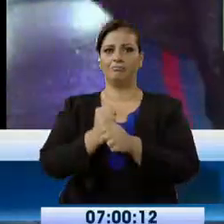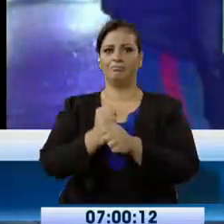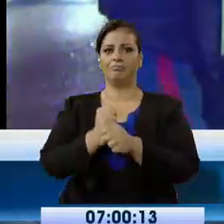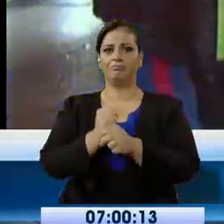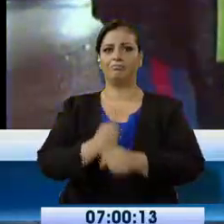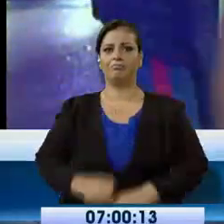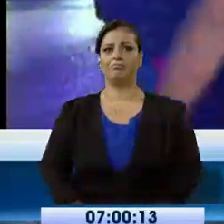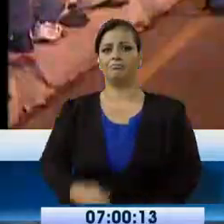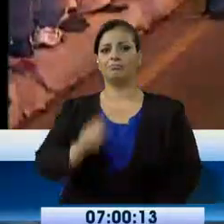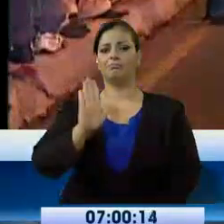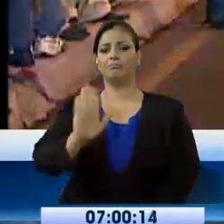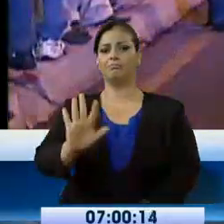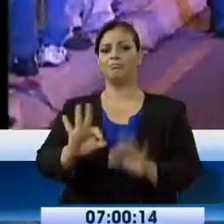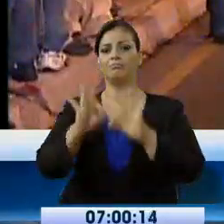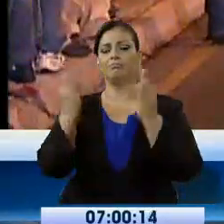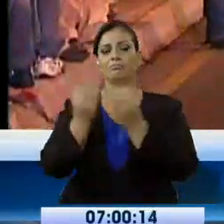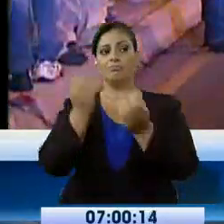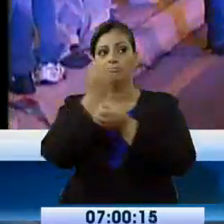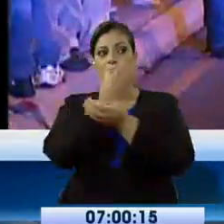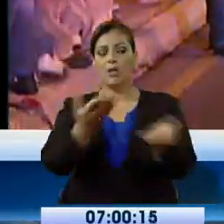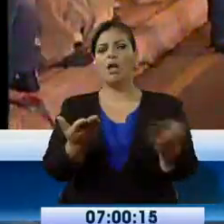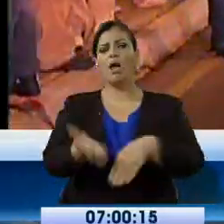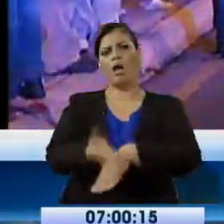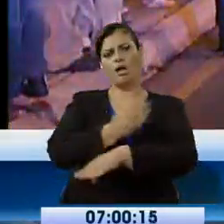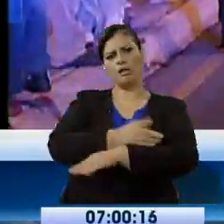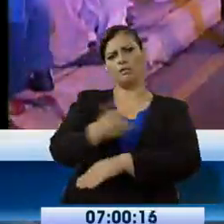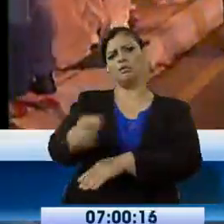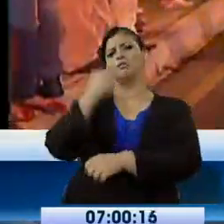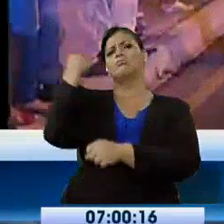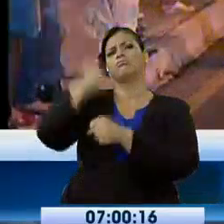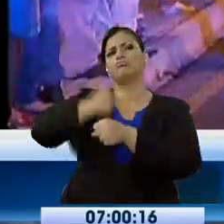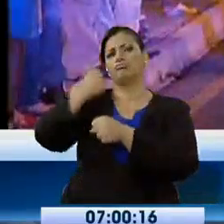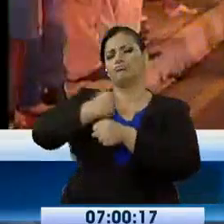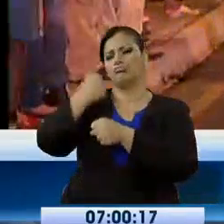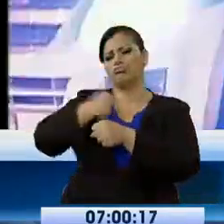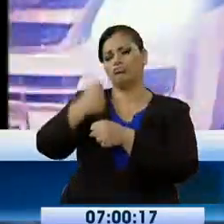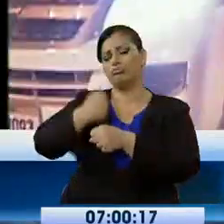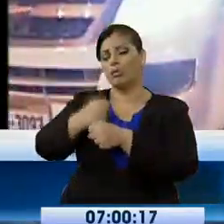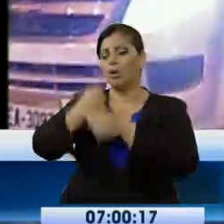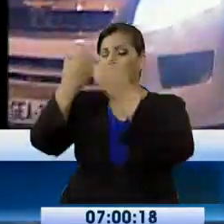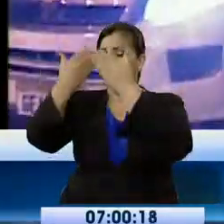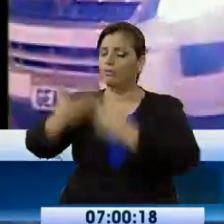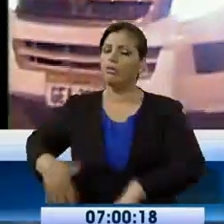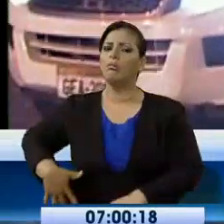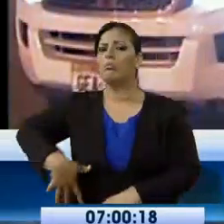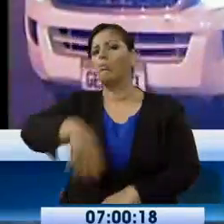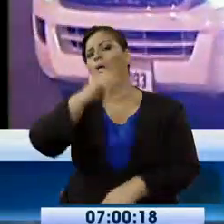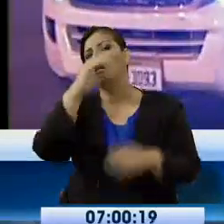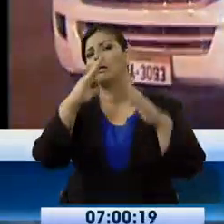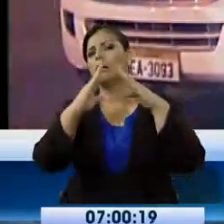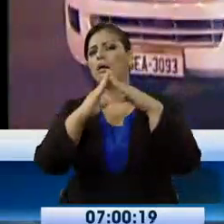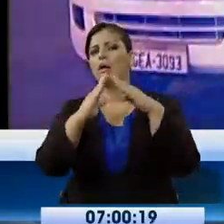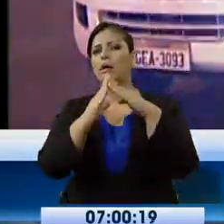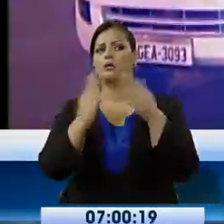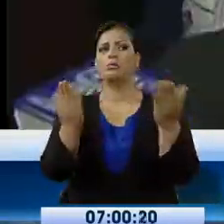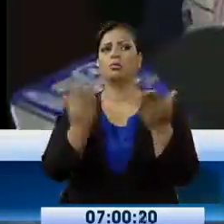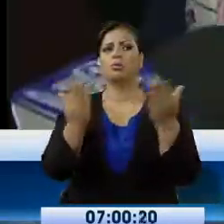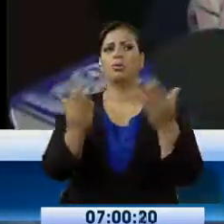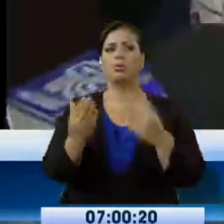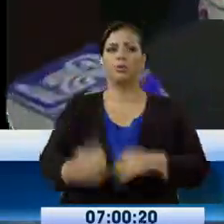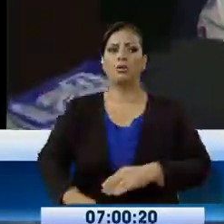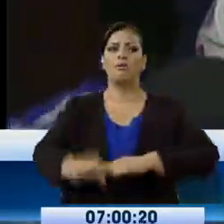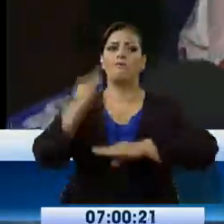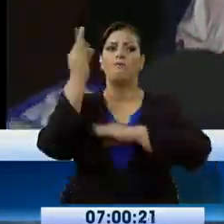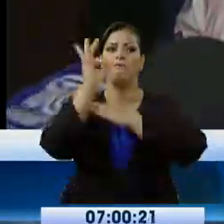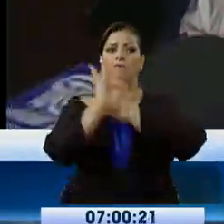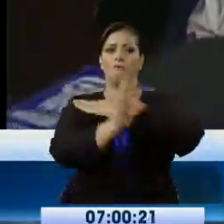Según su familia, salía de su lugar de trabajo y se dirigía a su domicilio, ubicado en el sector del Fortín.